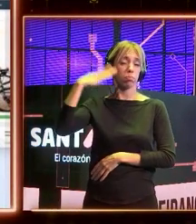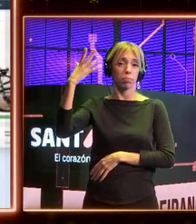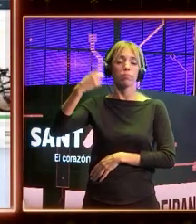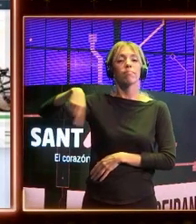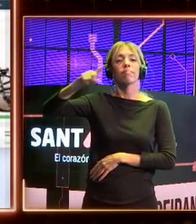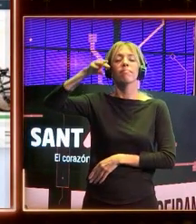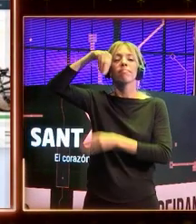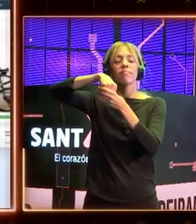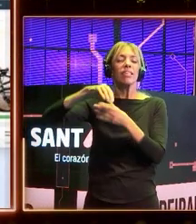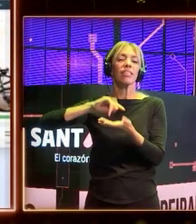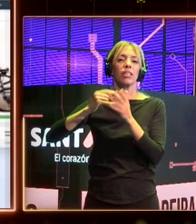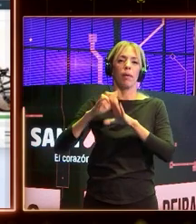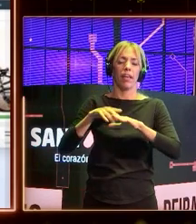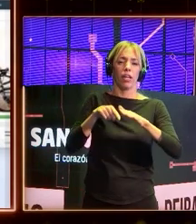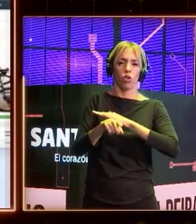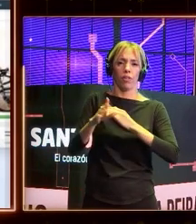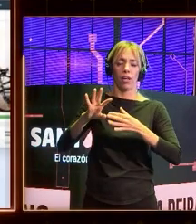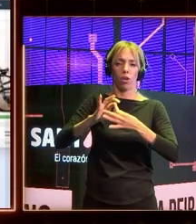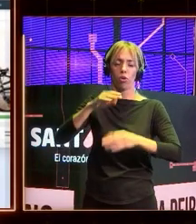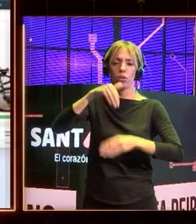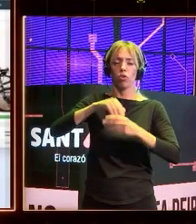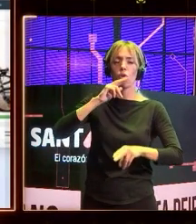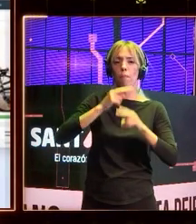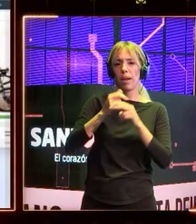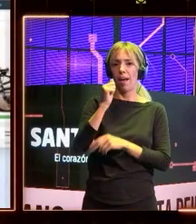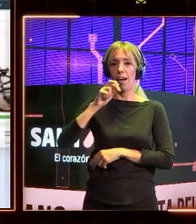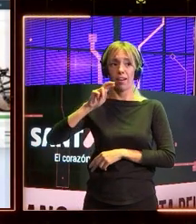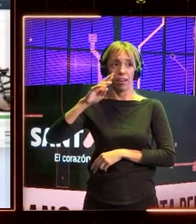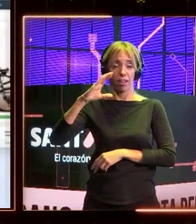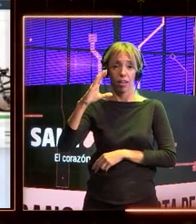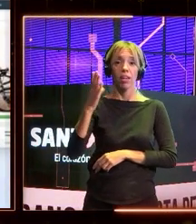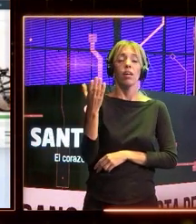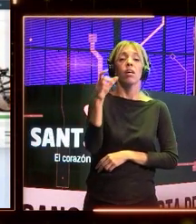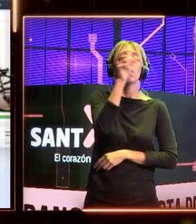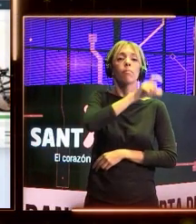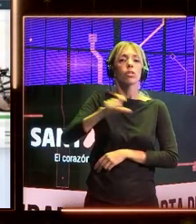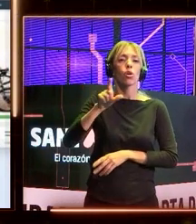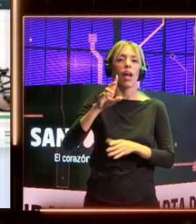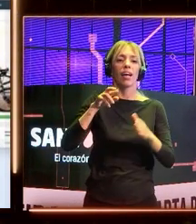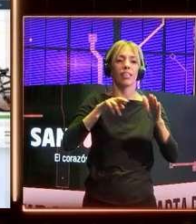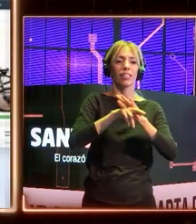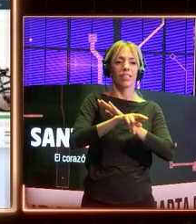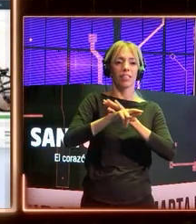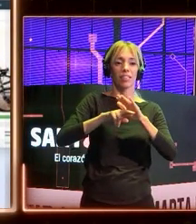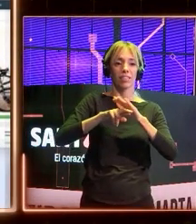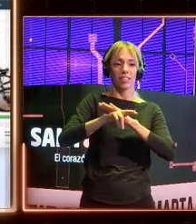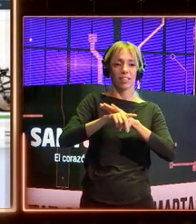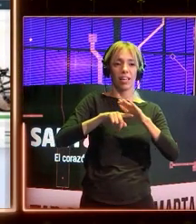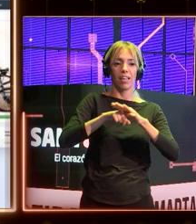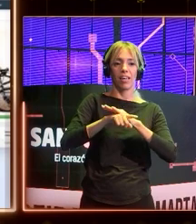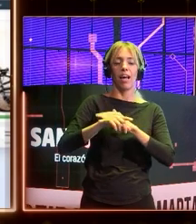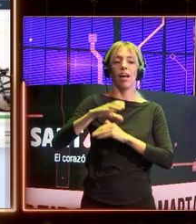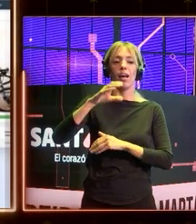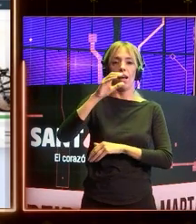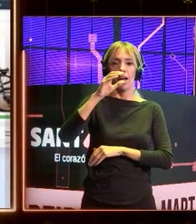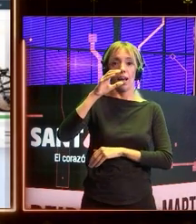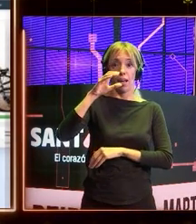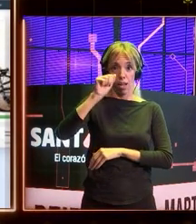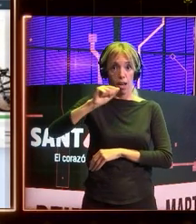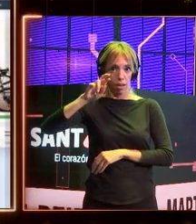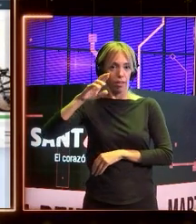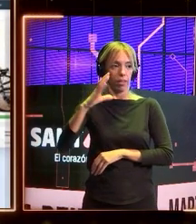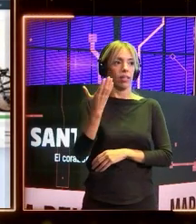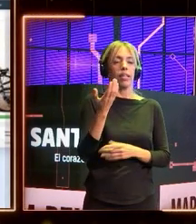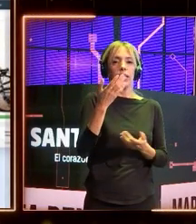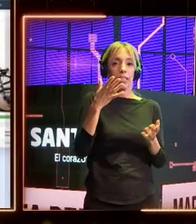un sistema de gestión de contenidos que se llama ARC. ¿Quién conoce aquí lo que es un sistema de gestión de contenidos? ¿Algún periodista en la sala? una